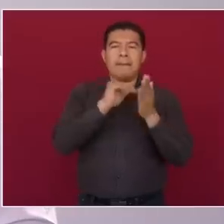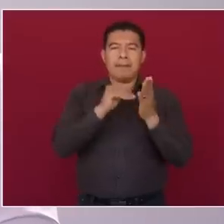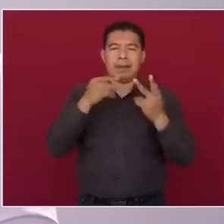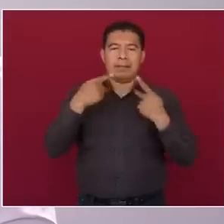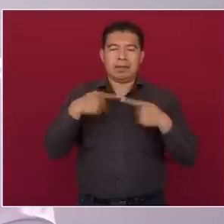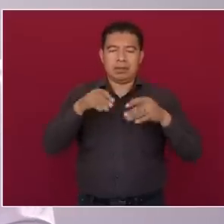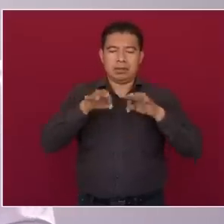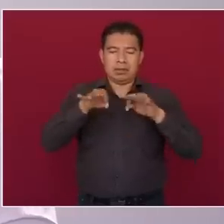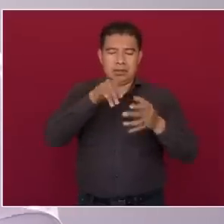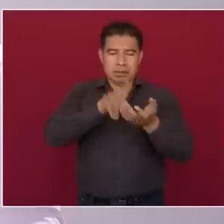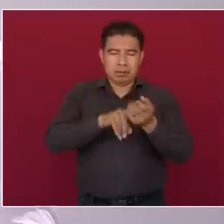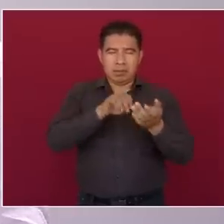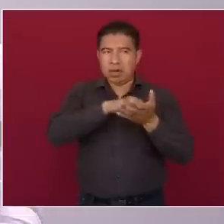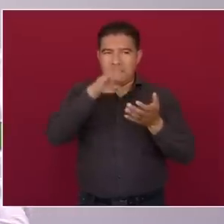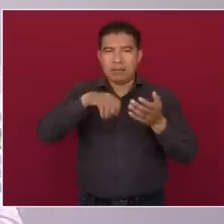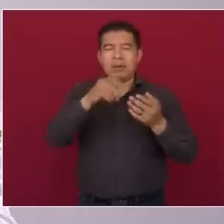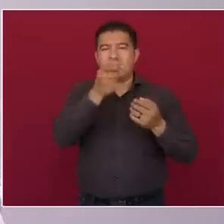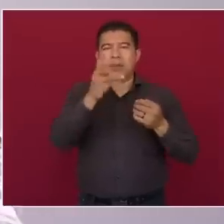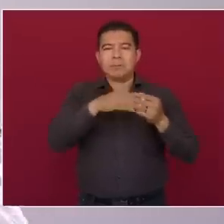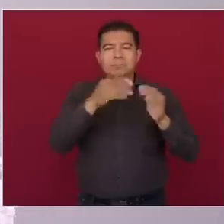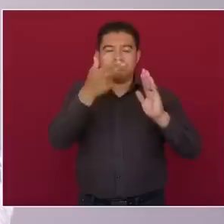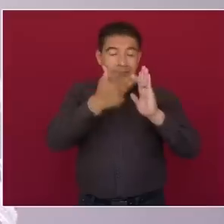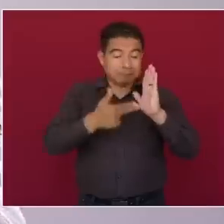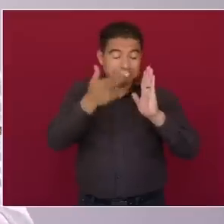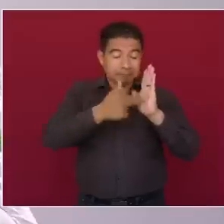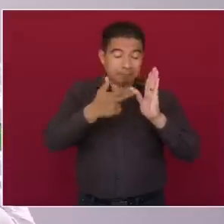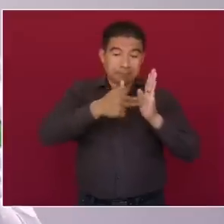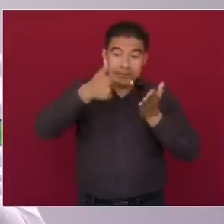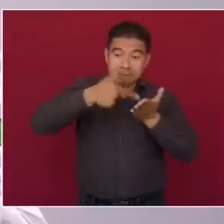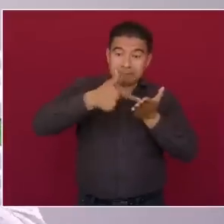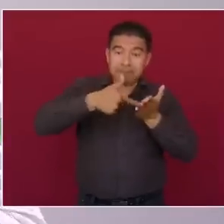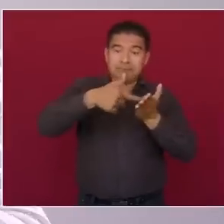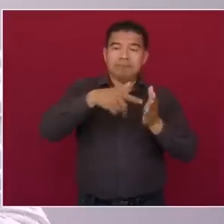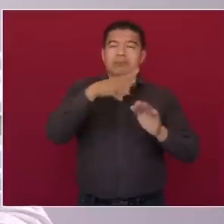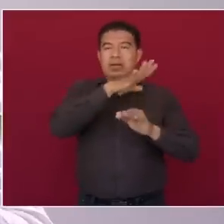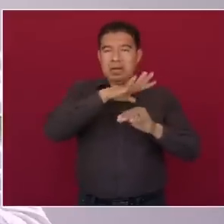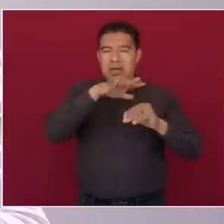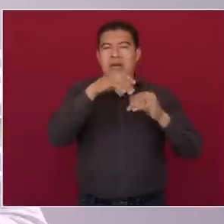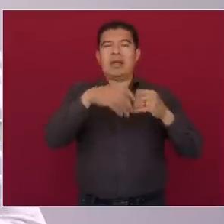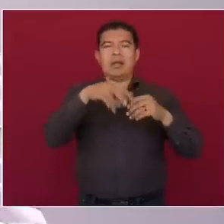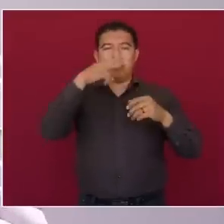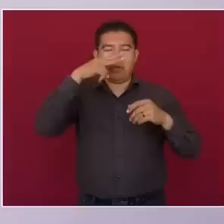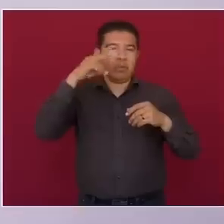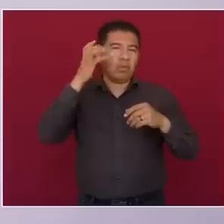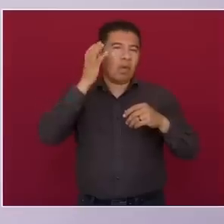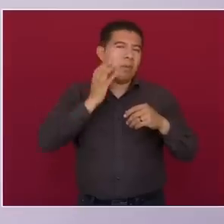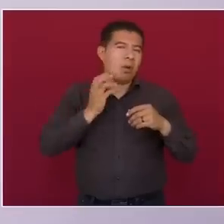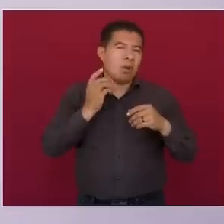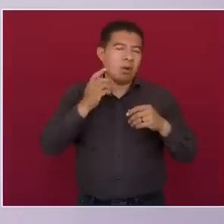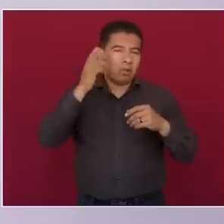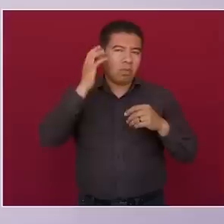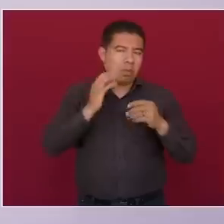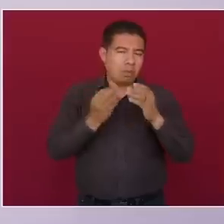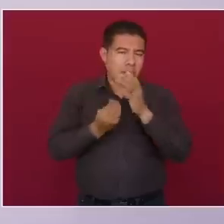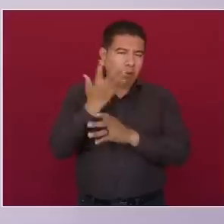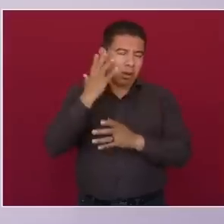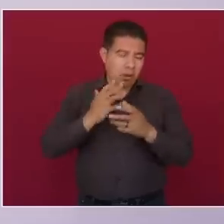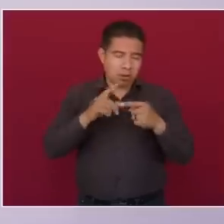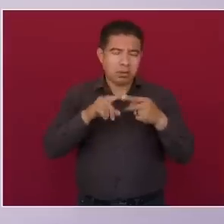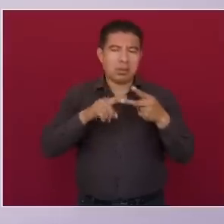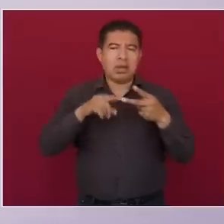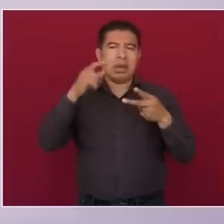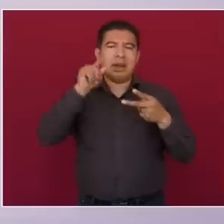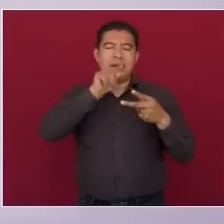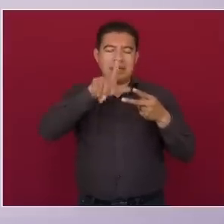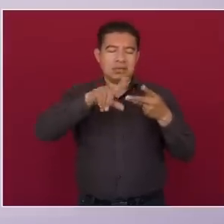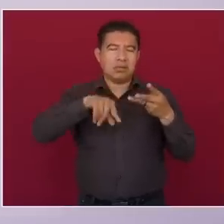República. Por ejemplo, todos los talleres de metal mecánica en Nuevo León, Jalisco, Querétaro, Veracruz, Estado de